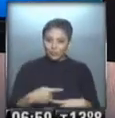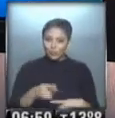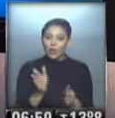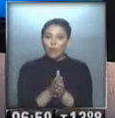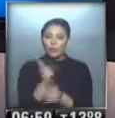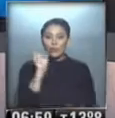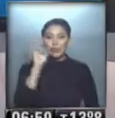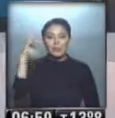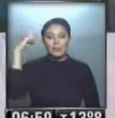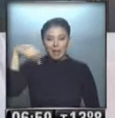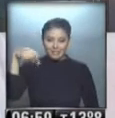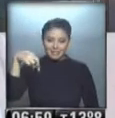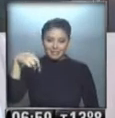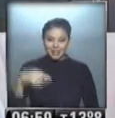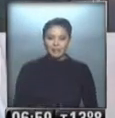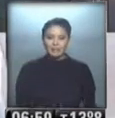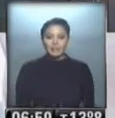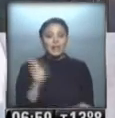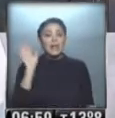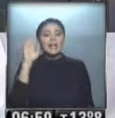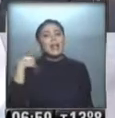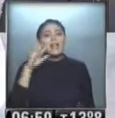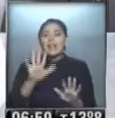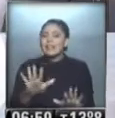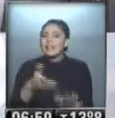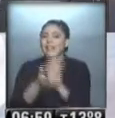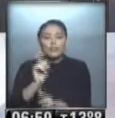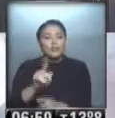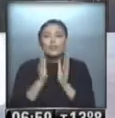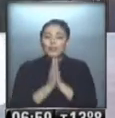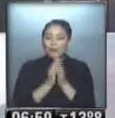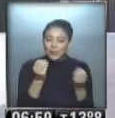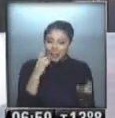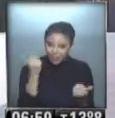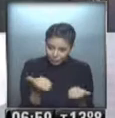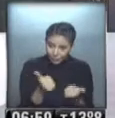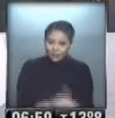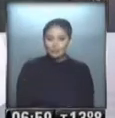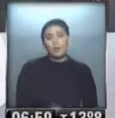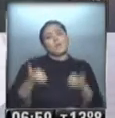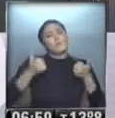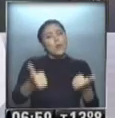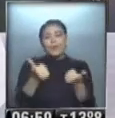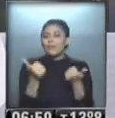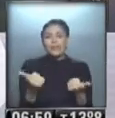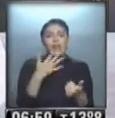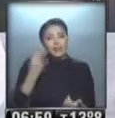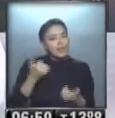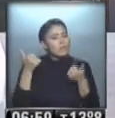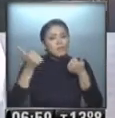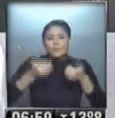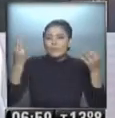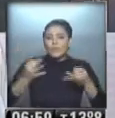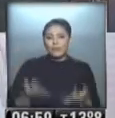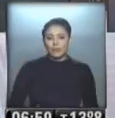con Roberto y con Patricia. Nadia, no te vayas, por favor. Buen día, ¿cómo estás? Pero re bien, muy bien, realmente muy,